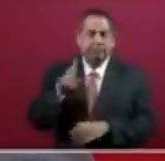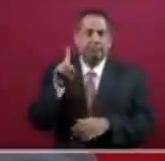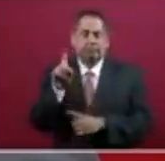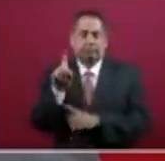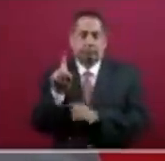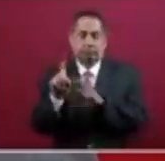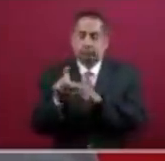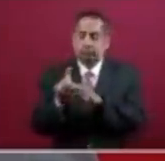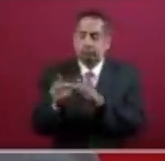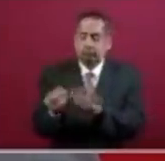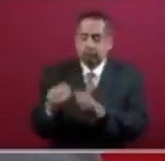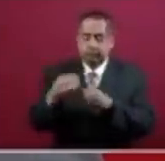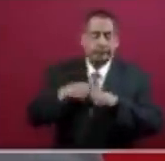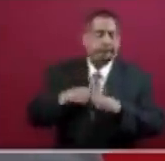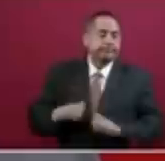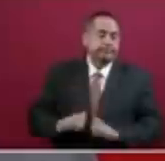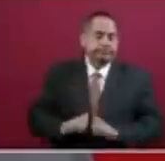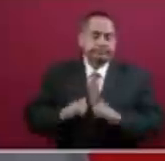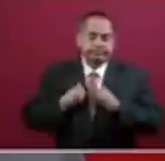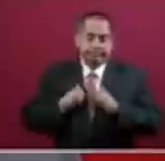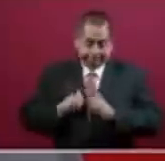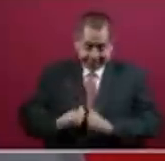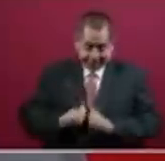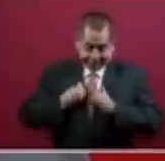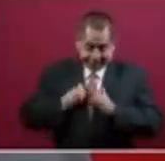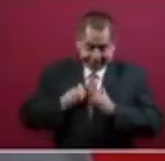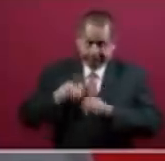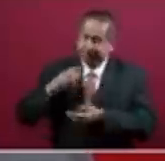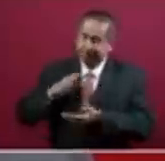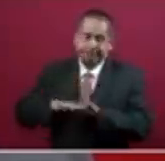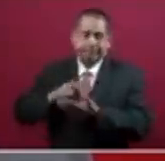vida vale más que el dinero.